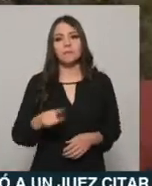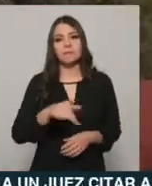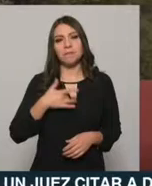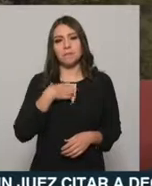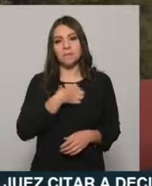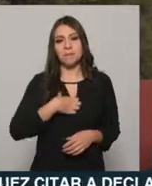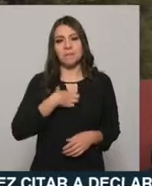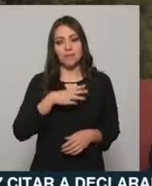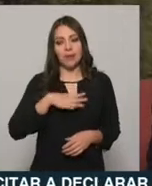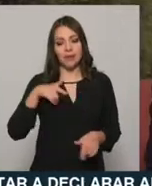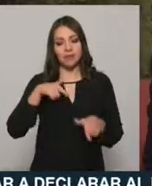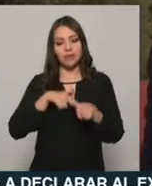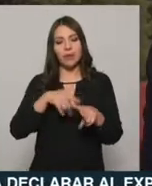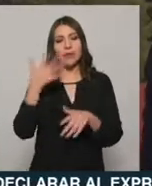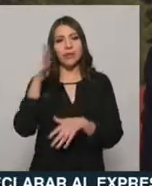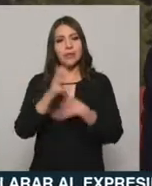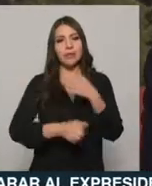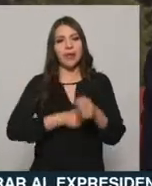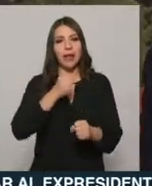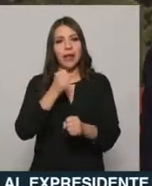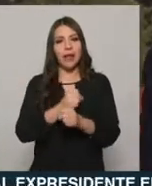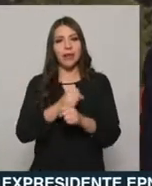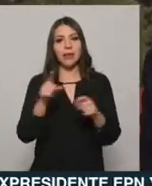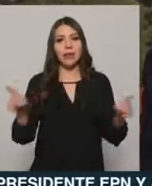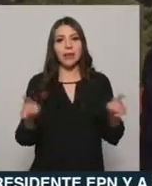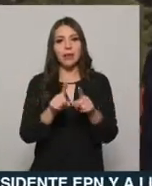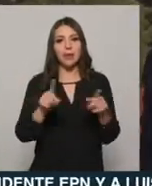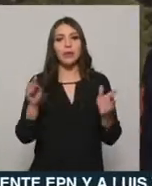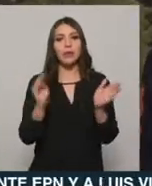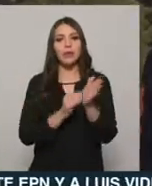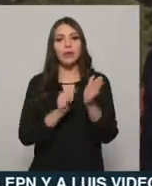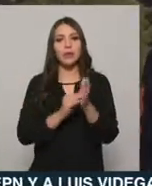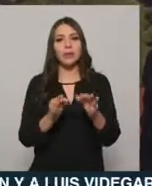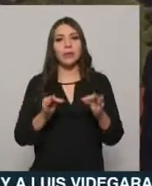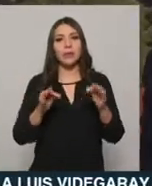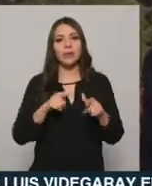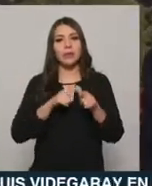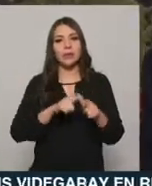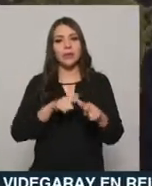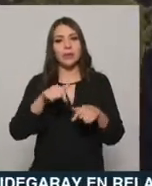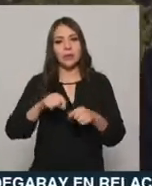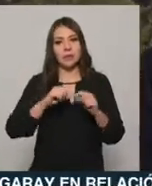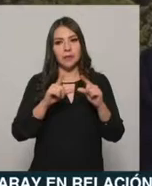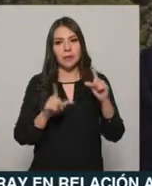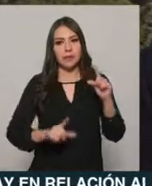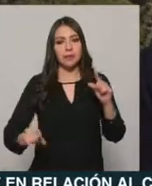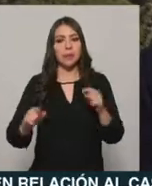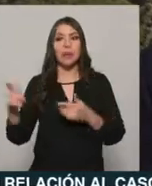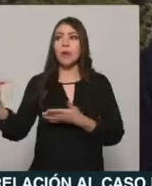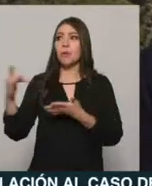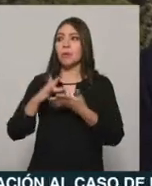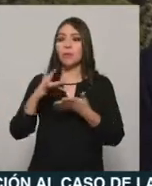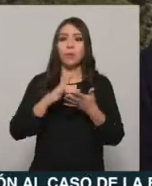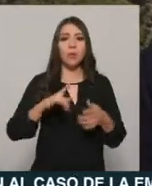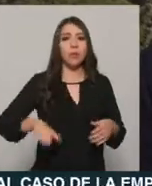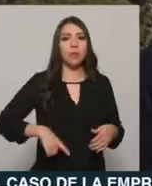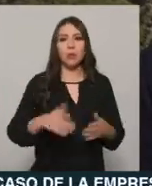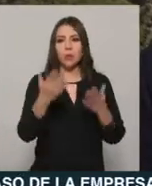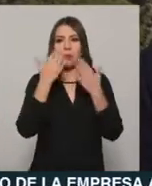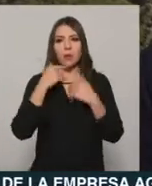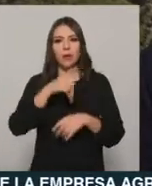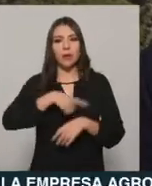Blanco. Es una de las pocas orquestas típicas que sobreviven en el país. No tenemos subsidios, no somos una orquesta